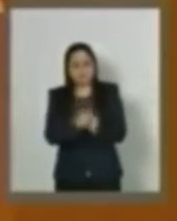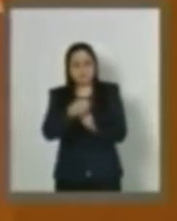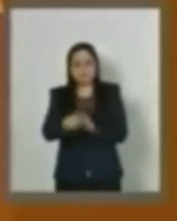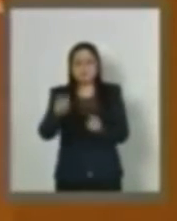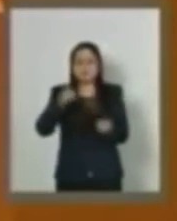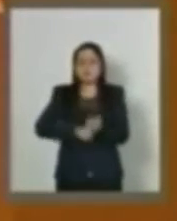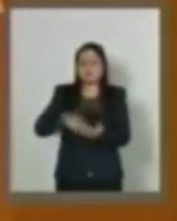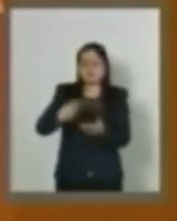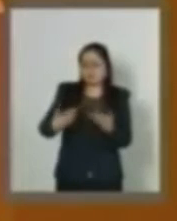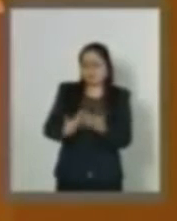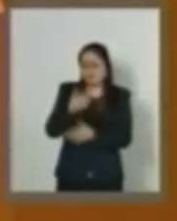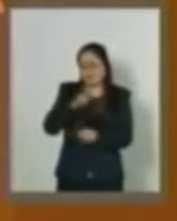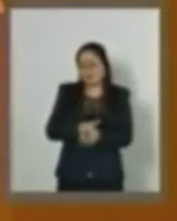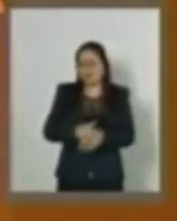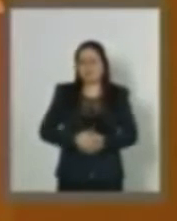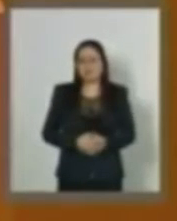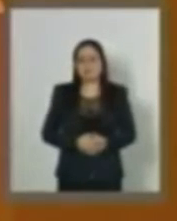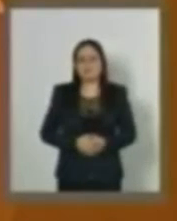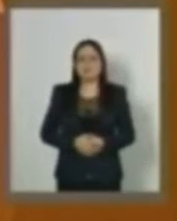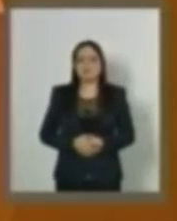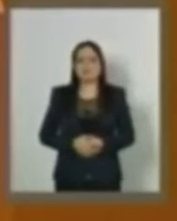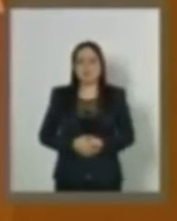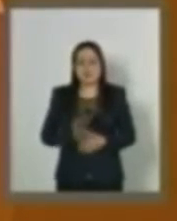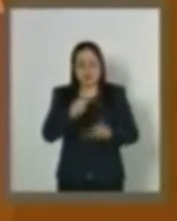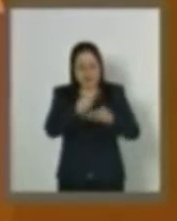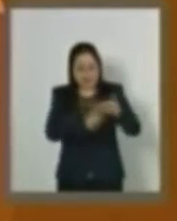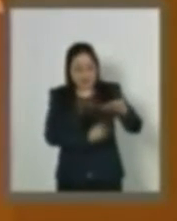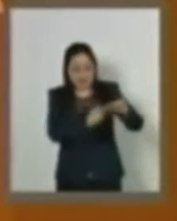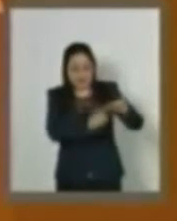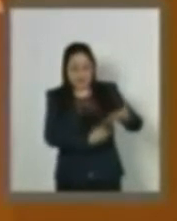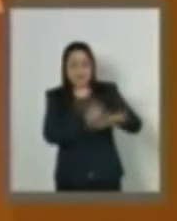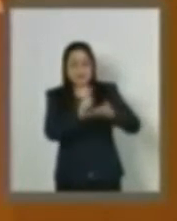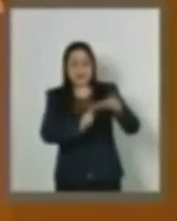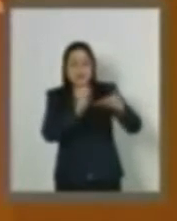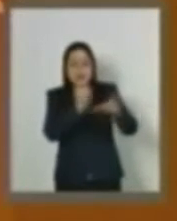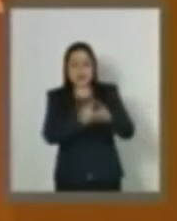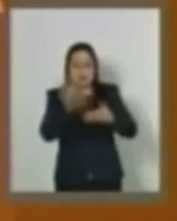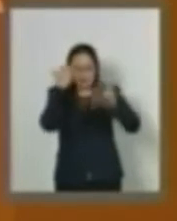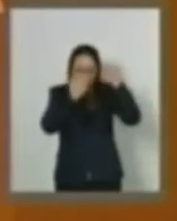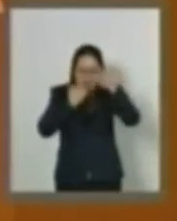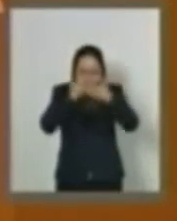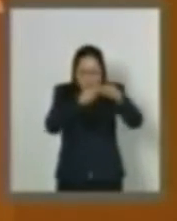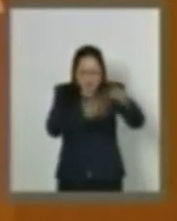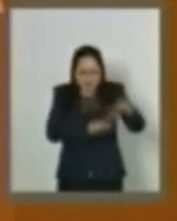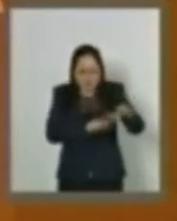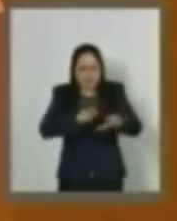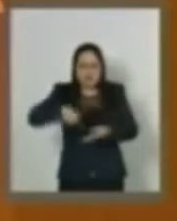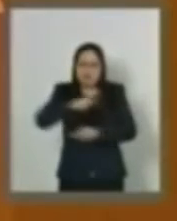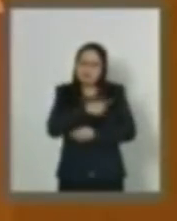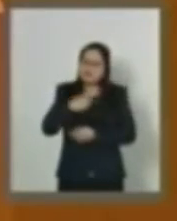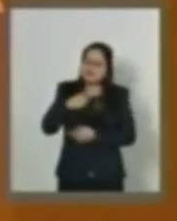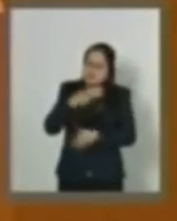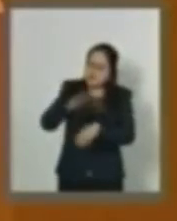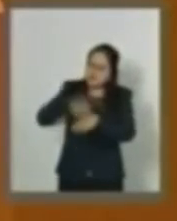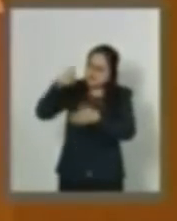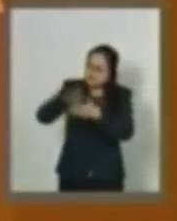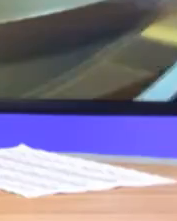las próximas horas. Por supuesto, de ello vamos a estar muy al pendiente para mantenerlos informados, Vianey. Muy bien,